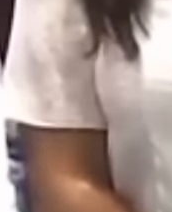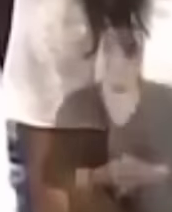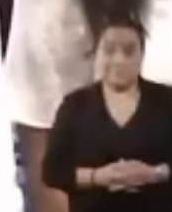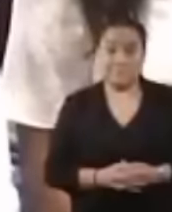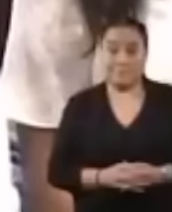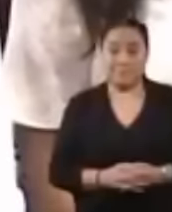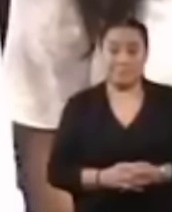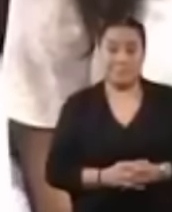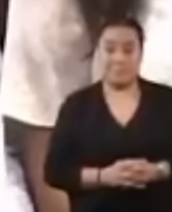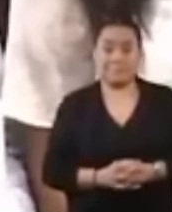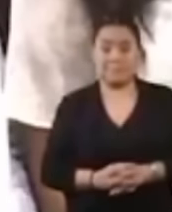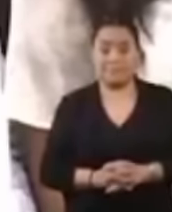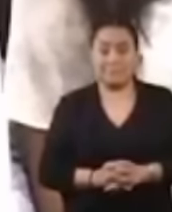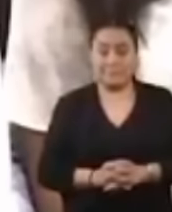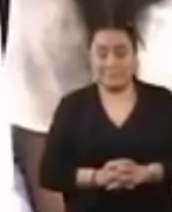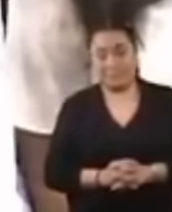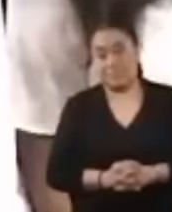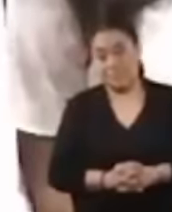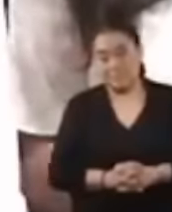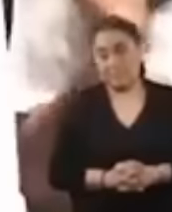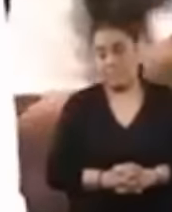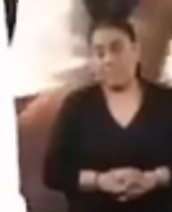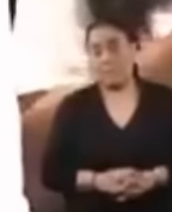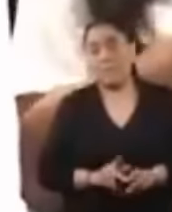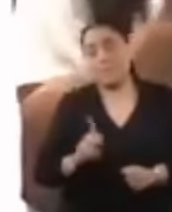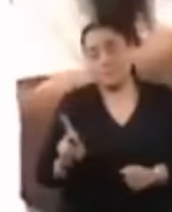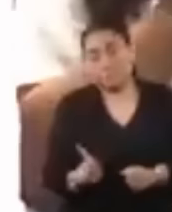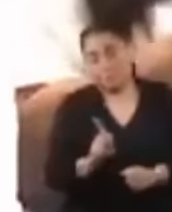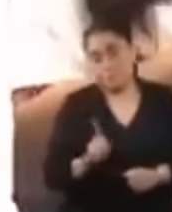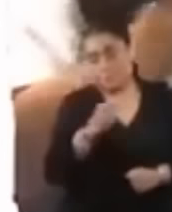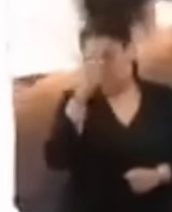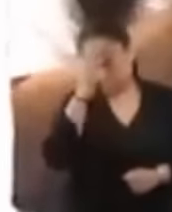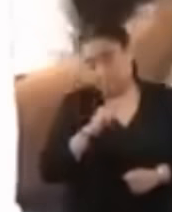corruptos y sinvergüenzas y carroñeros.